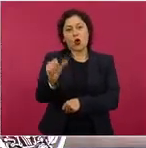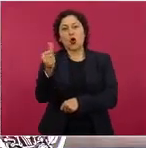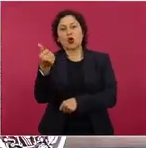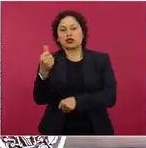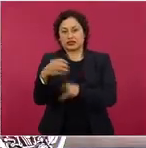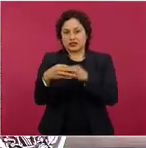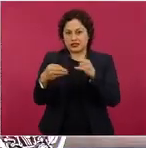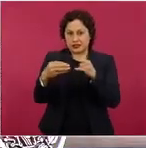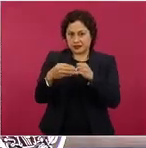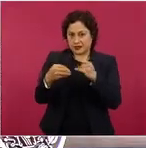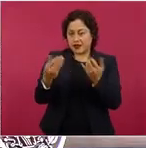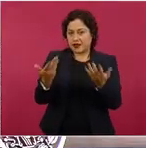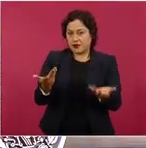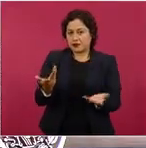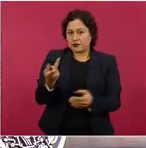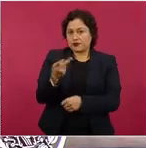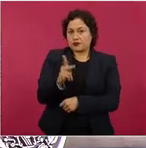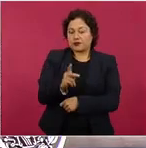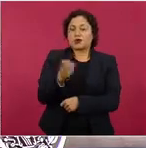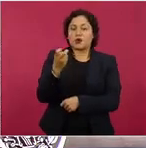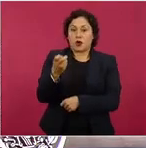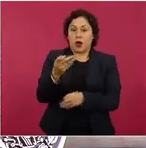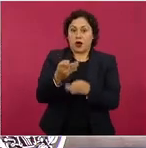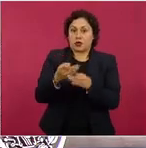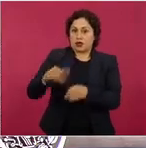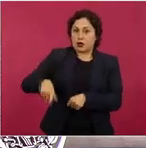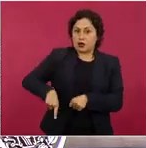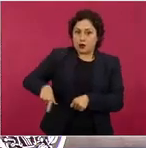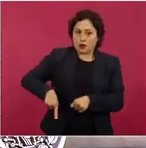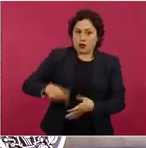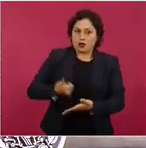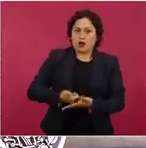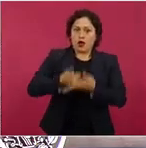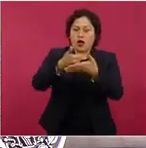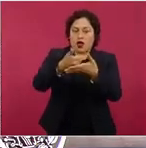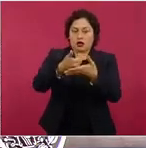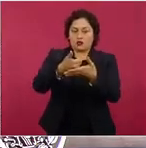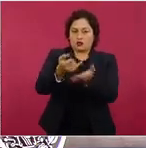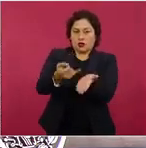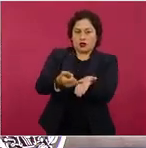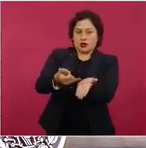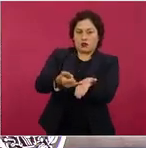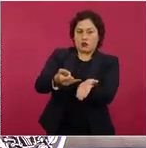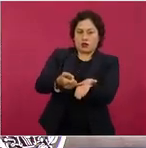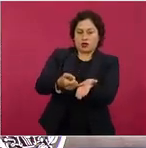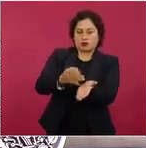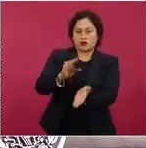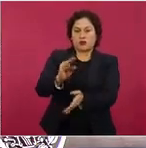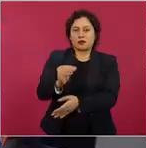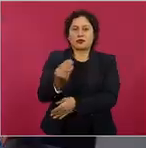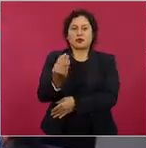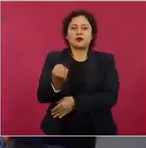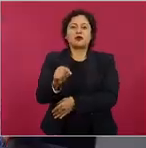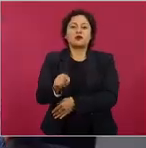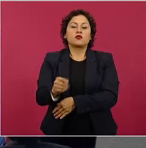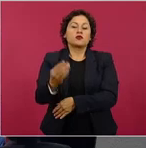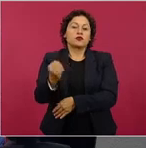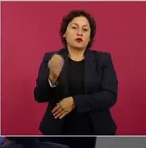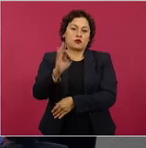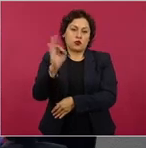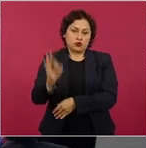circunstancias actuales a la política del gobierno que tiene este incentivo del 99.1% al